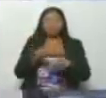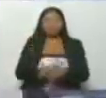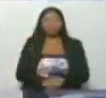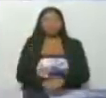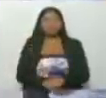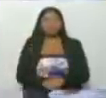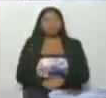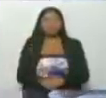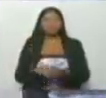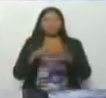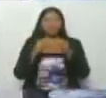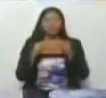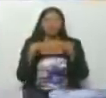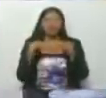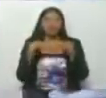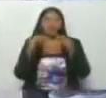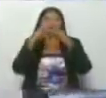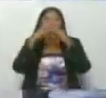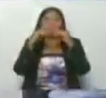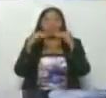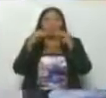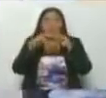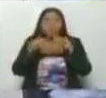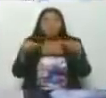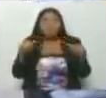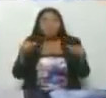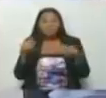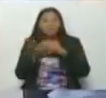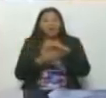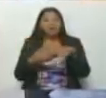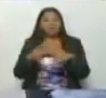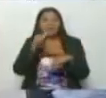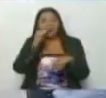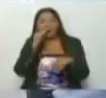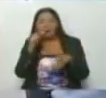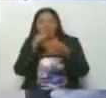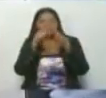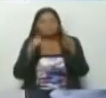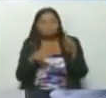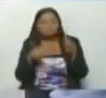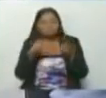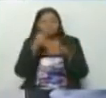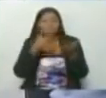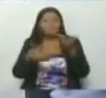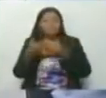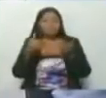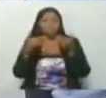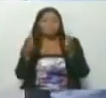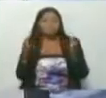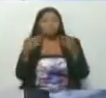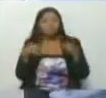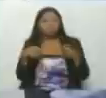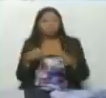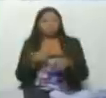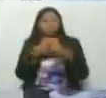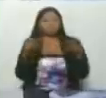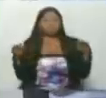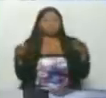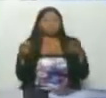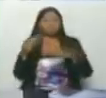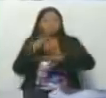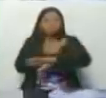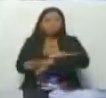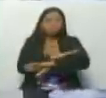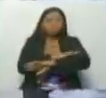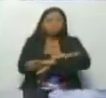territorios problema del agua problema de la energía eléctrica el problema de los servicios públicos en general el trato